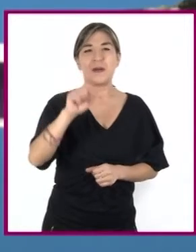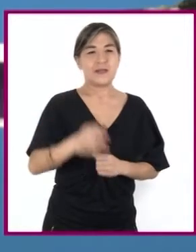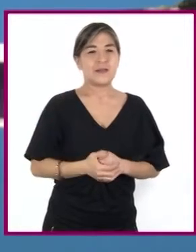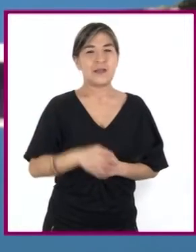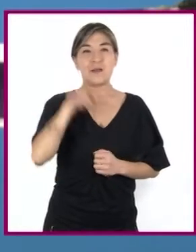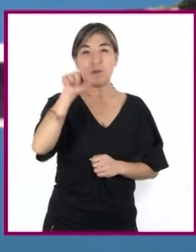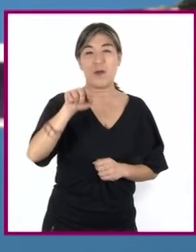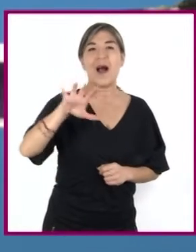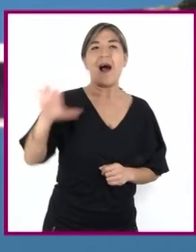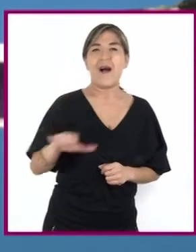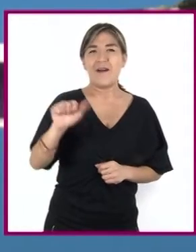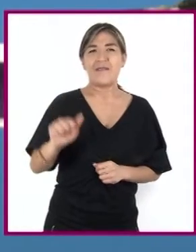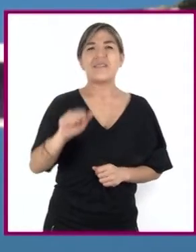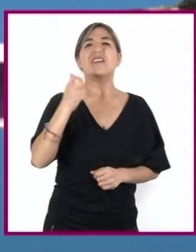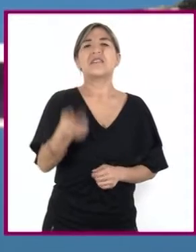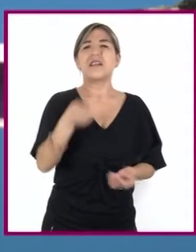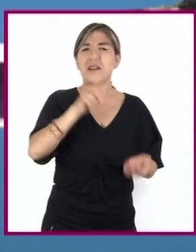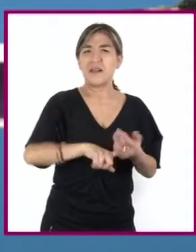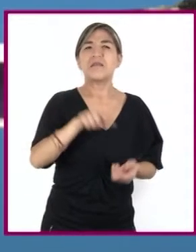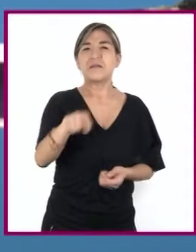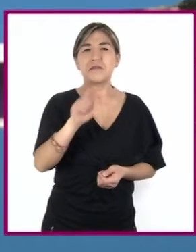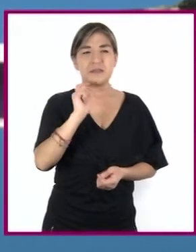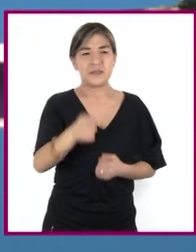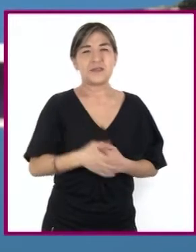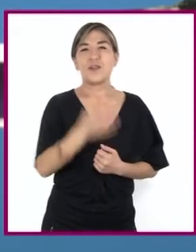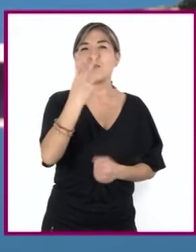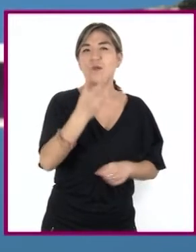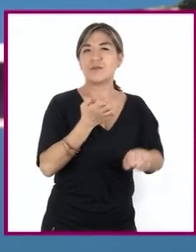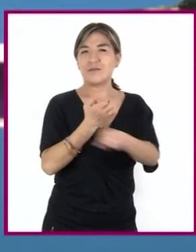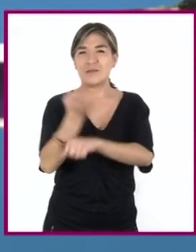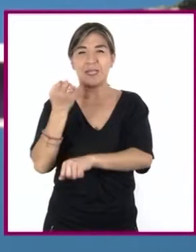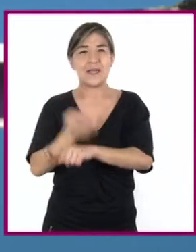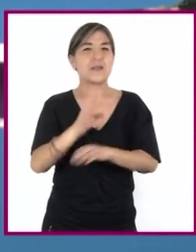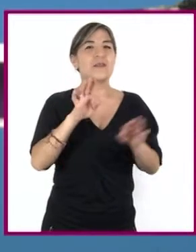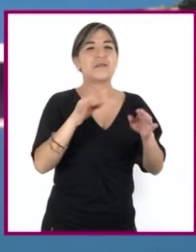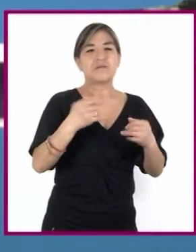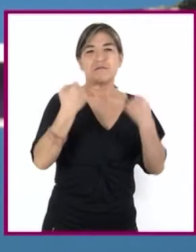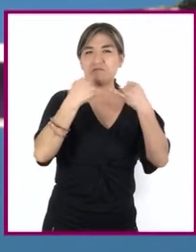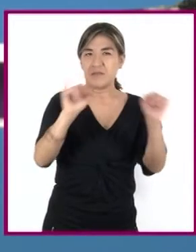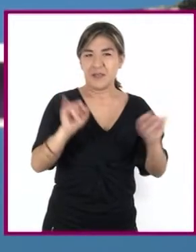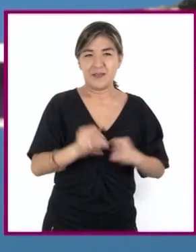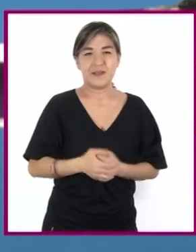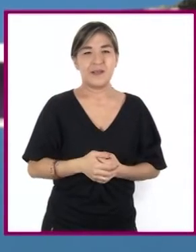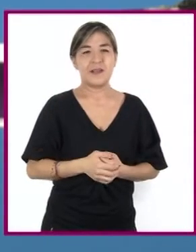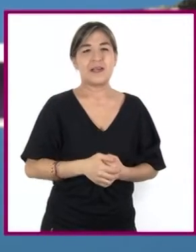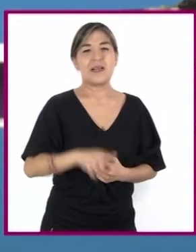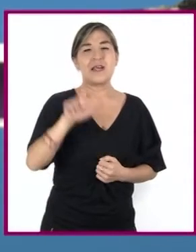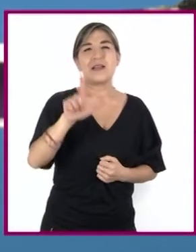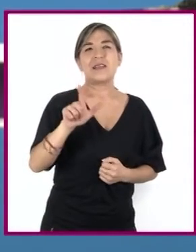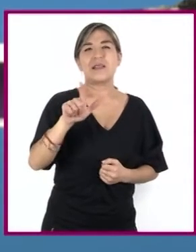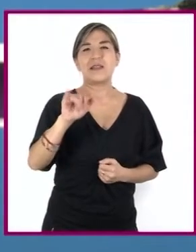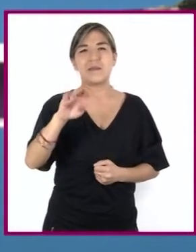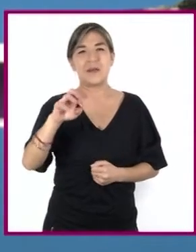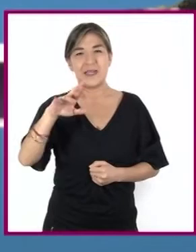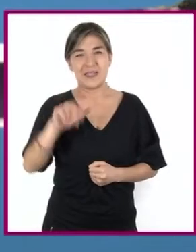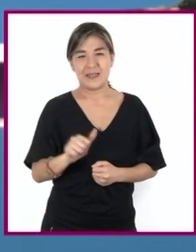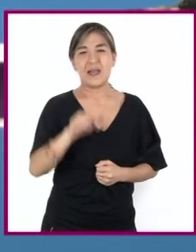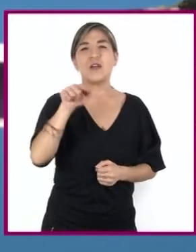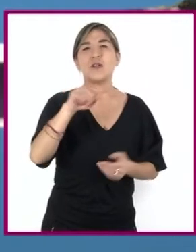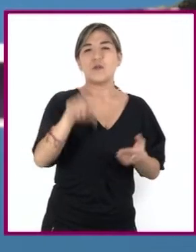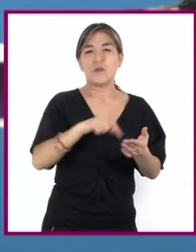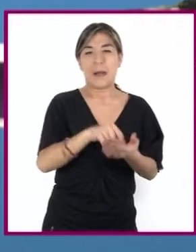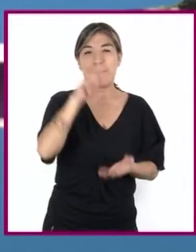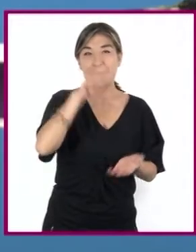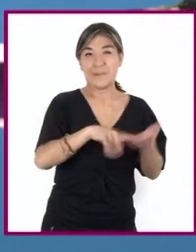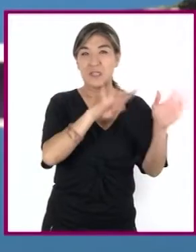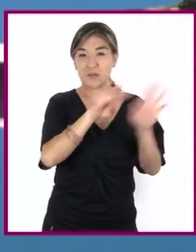En África solo subsistían dos estados independientes, Liberia y Abisinia. En